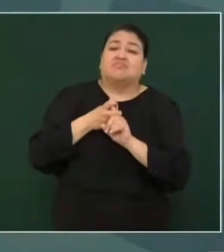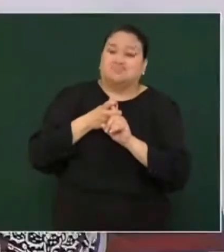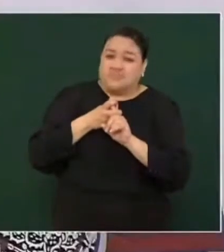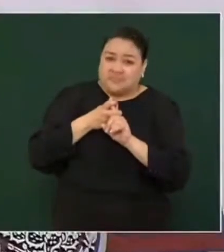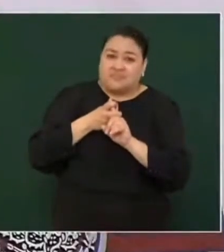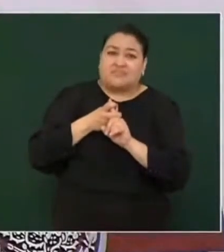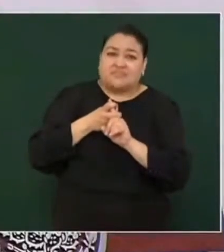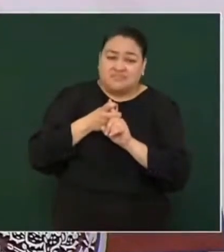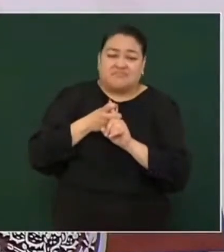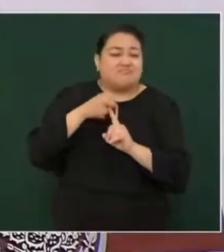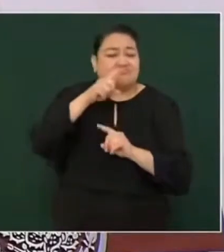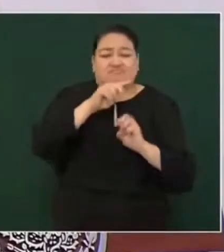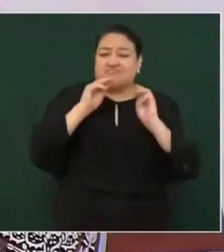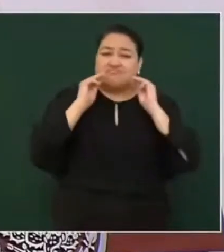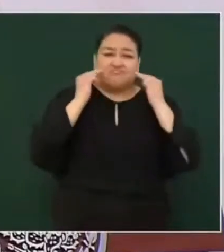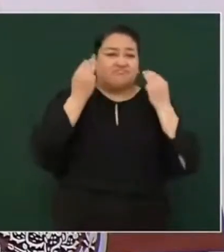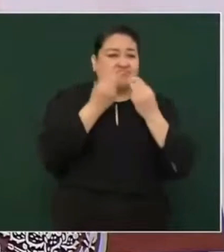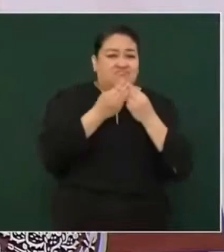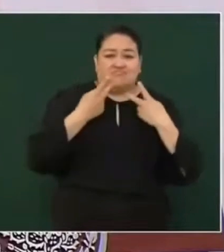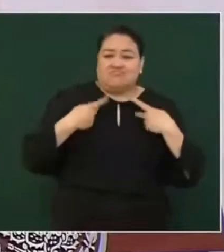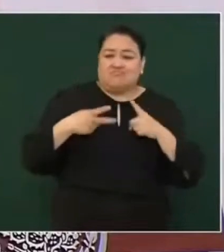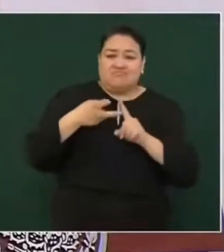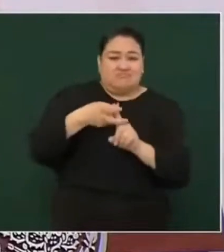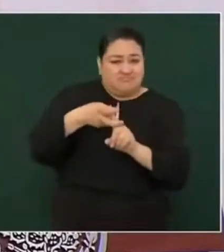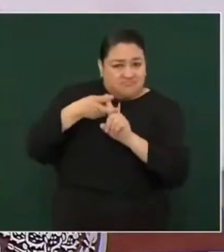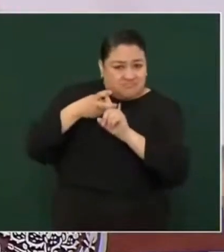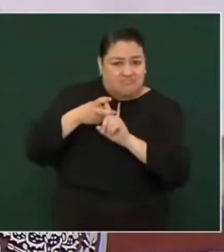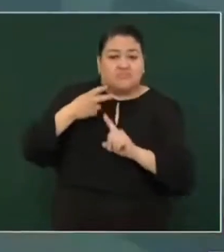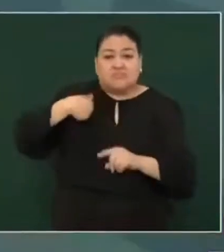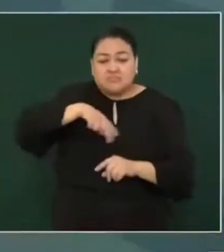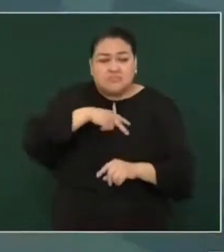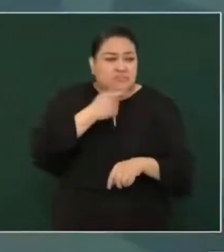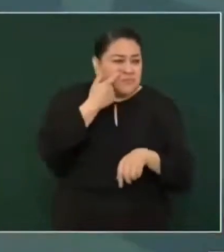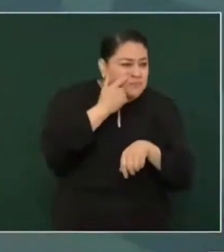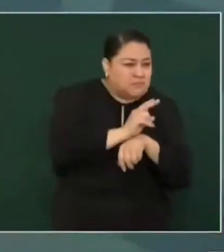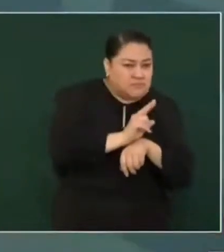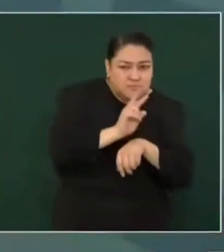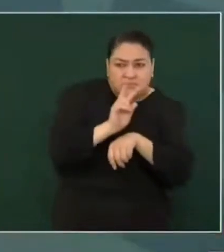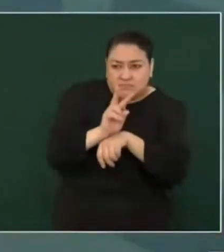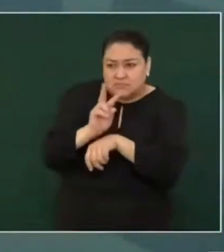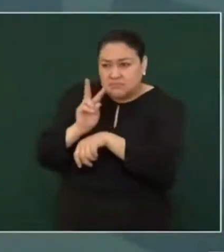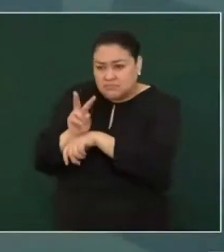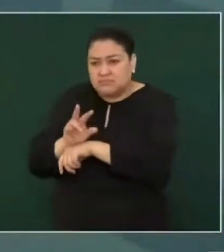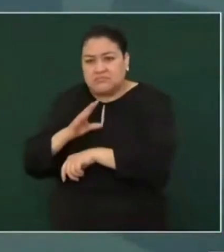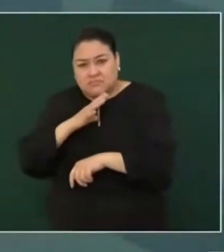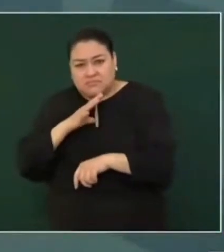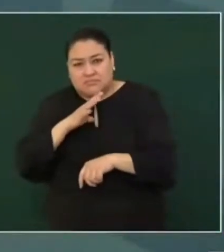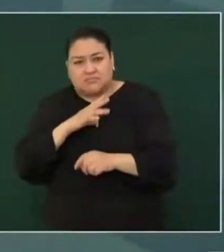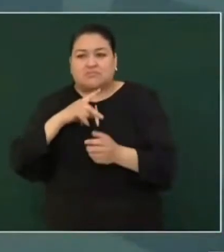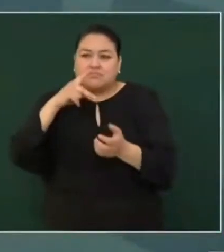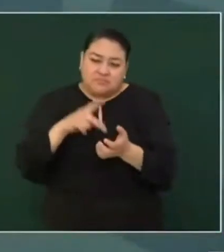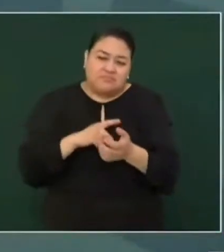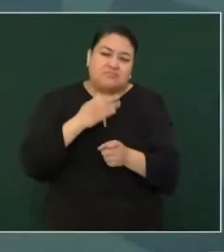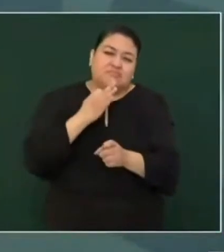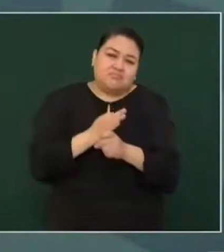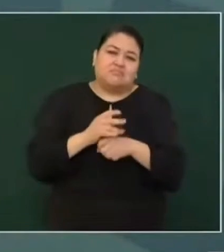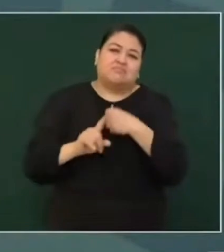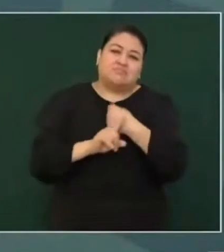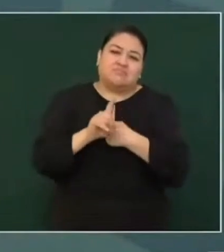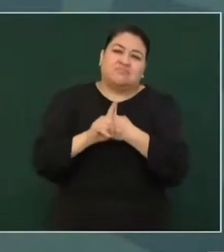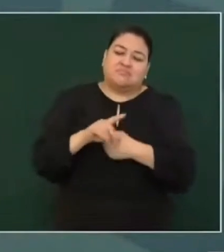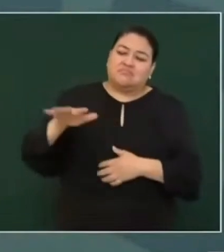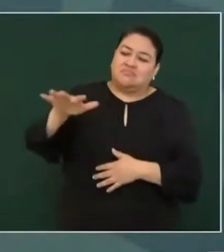de la delincuencia organizada que estábamos ahí atendiendo. Ahora tenemos otra vez problemas en